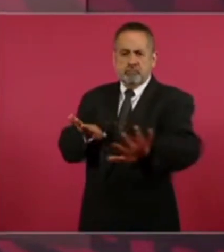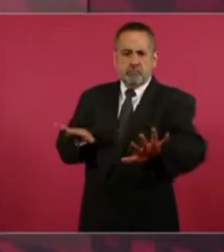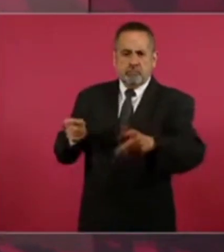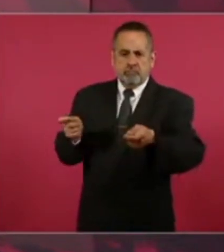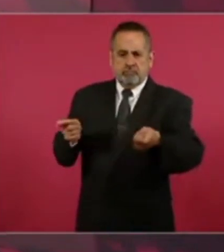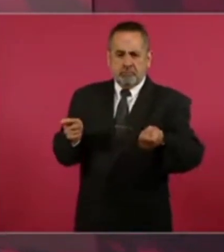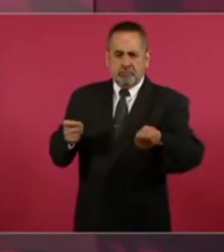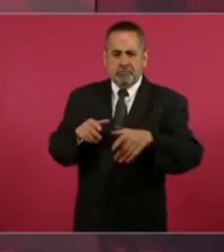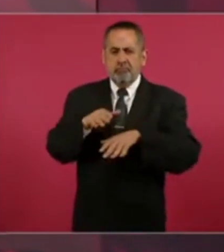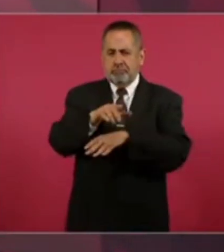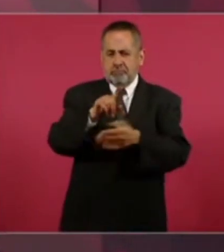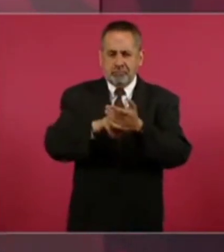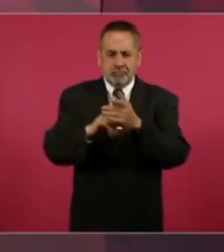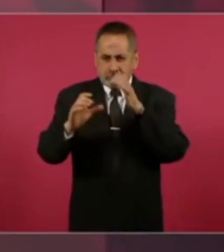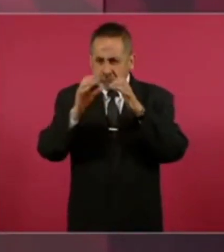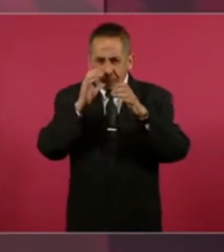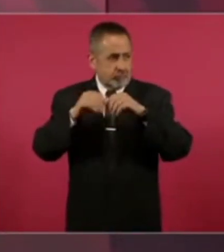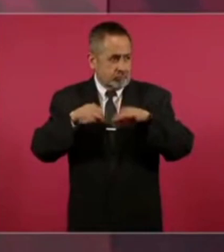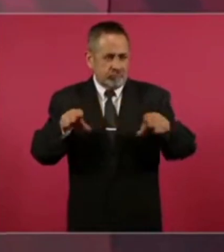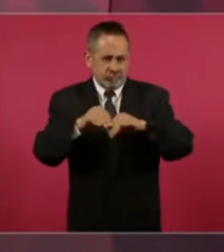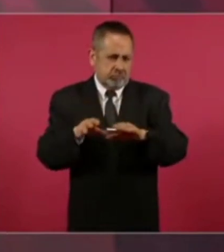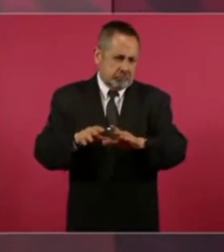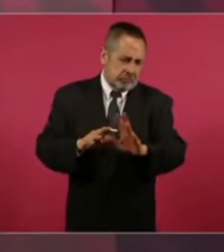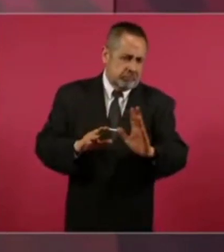en la comunicación.